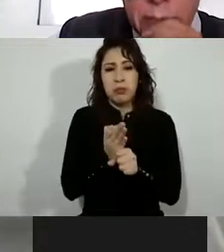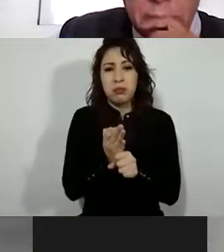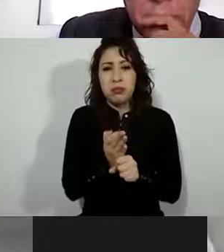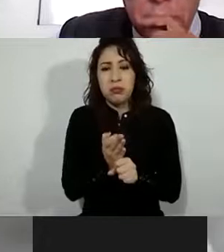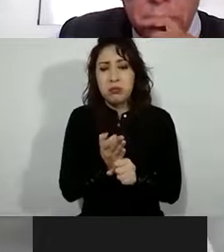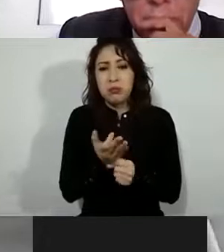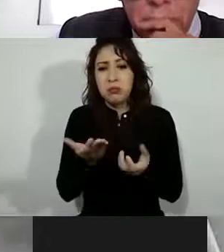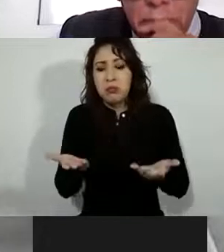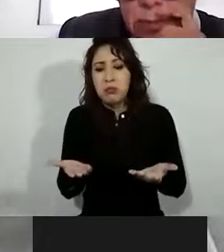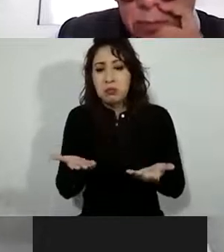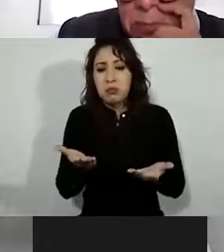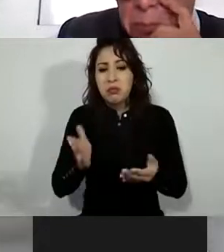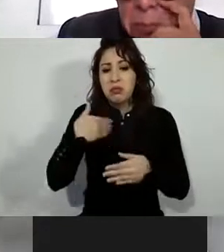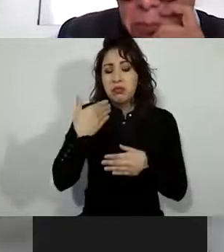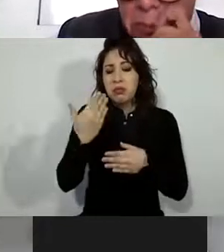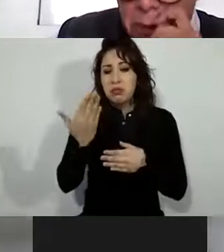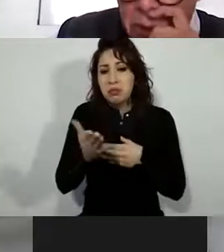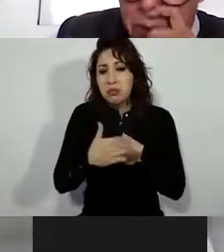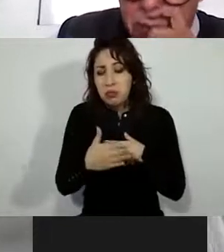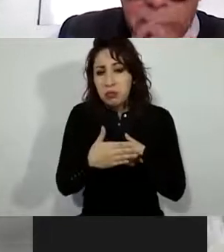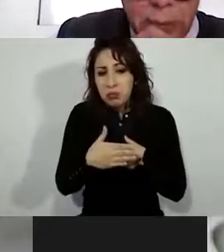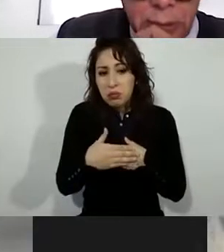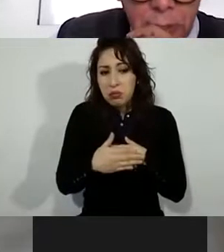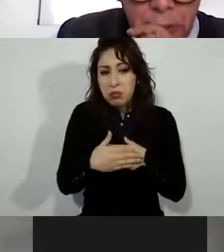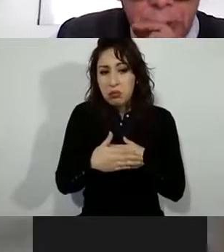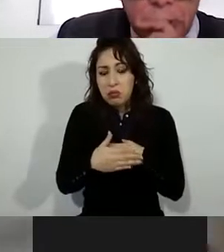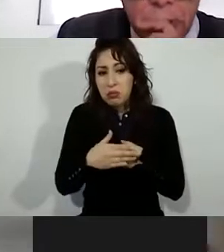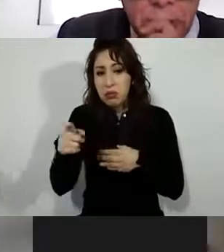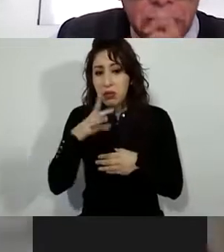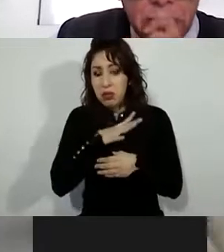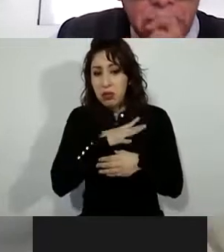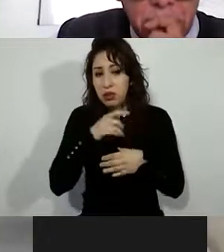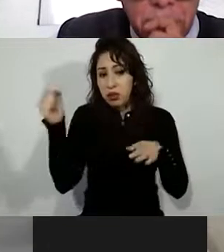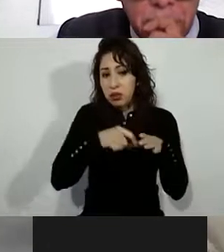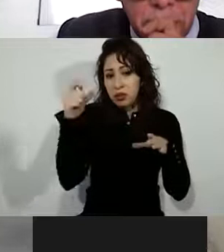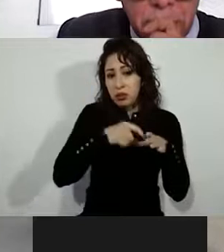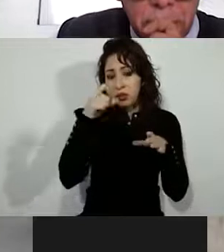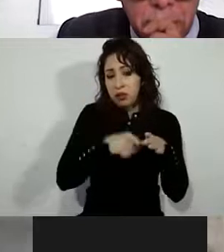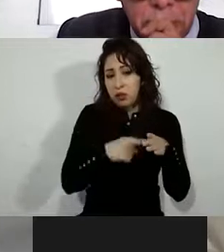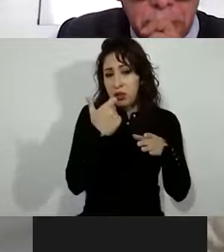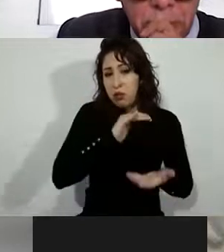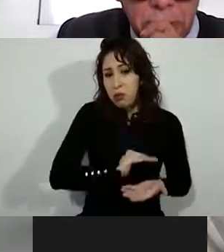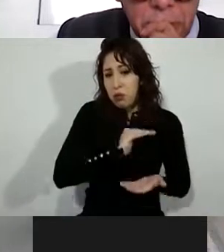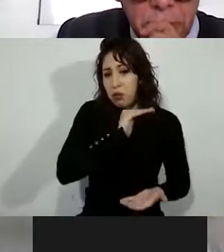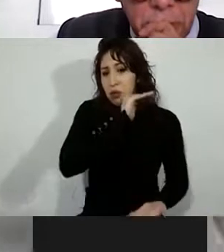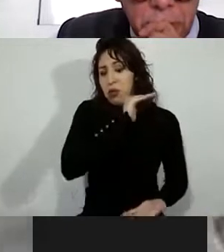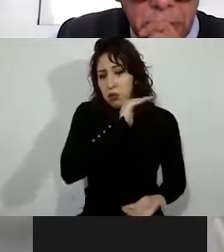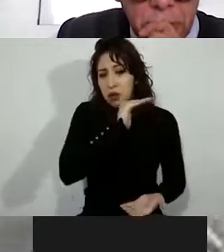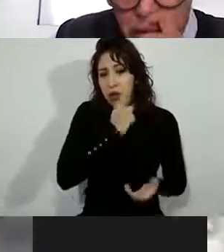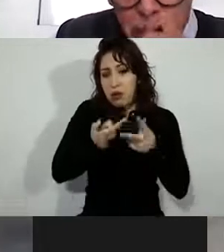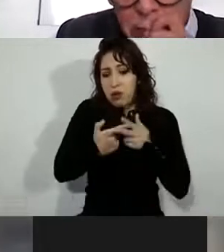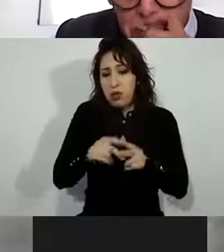ya en qué está destinando, o si hay parte de ese ahorro que no se ha utilizado desde que empezó esta